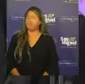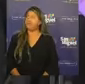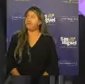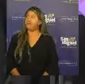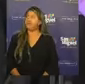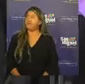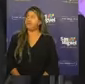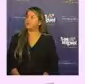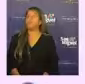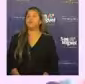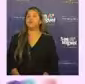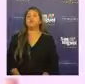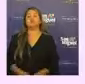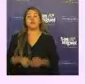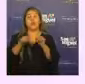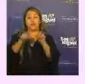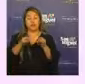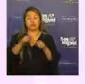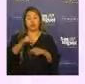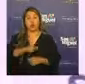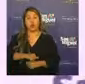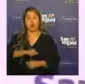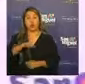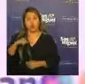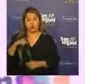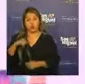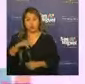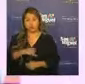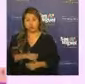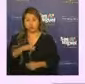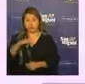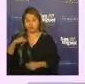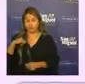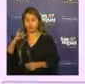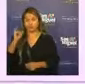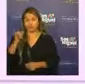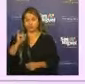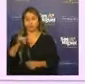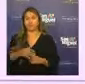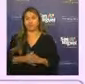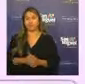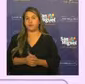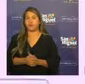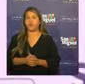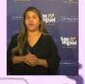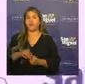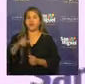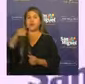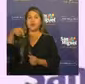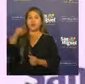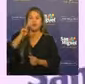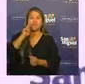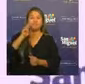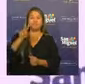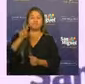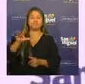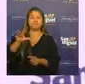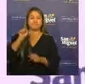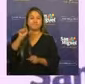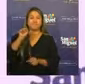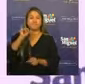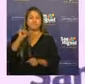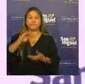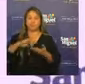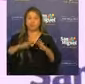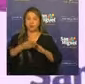Orgullo. Esto es una necesidad manifiesta que se identificó desde el principio, tanto en la